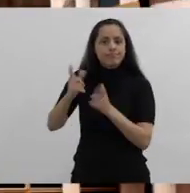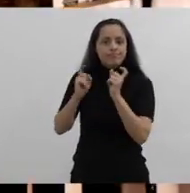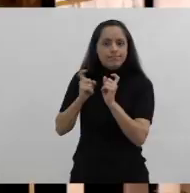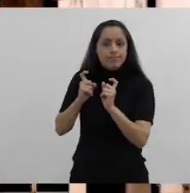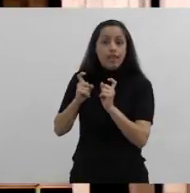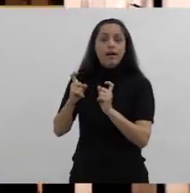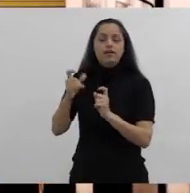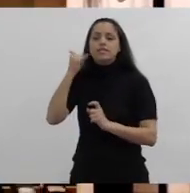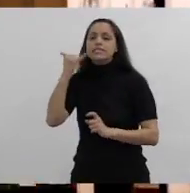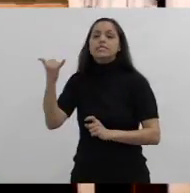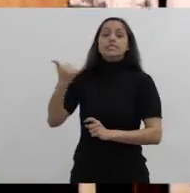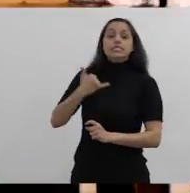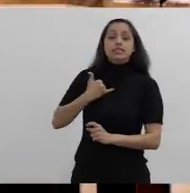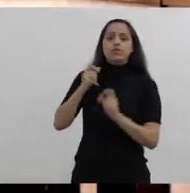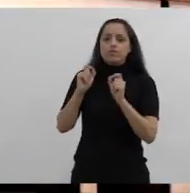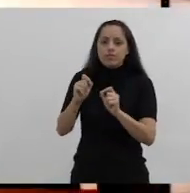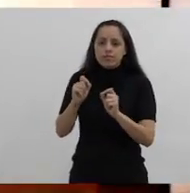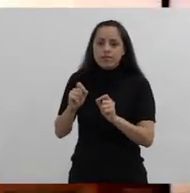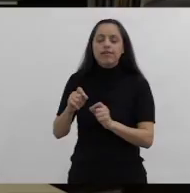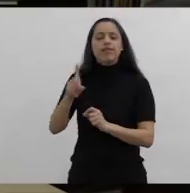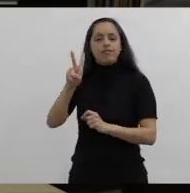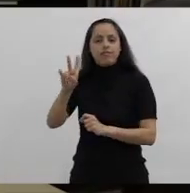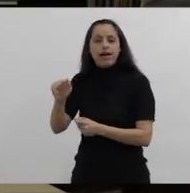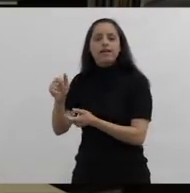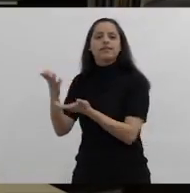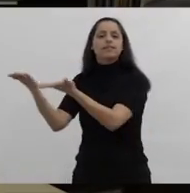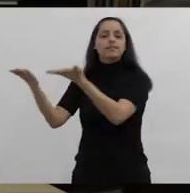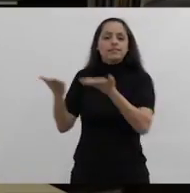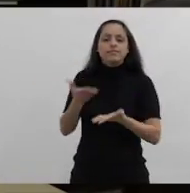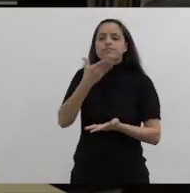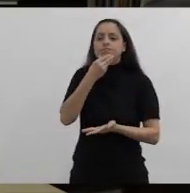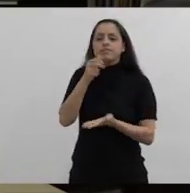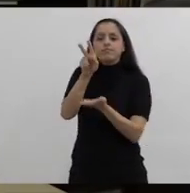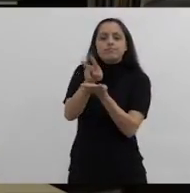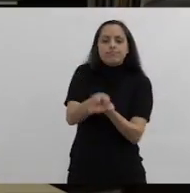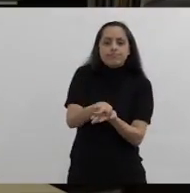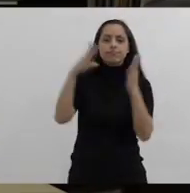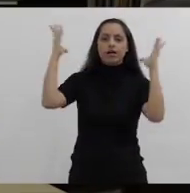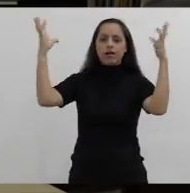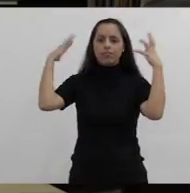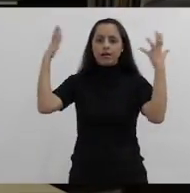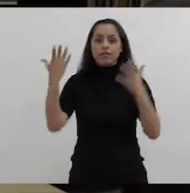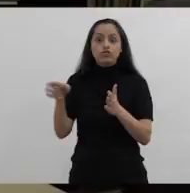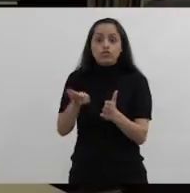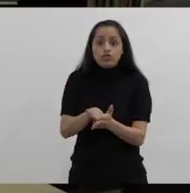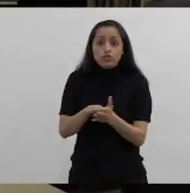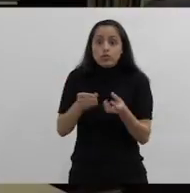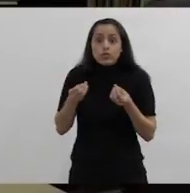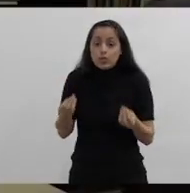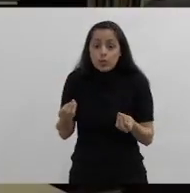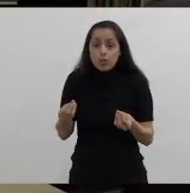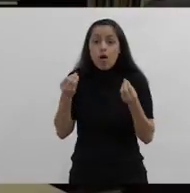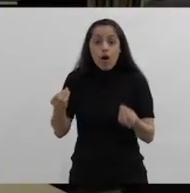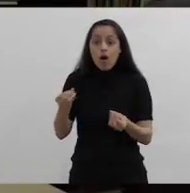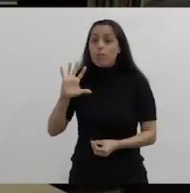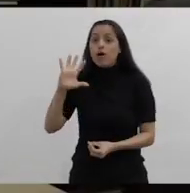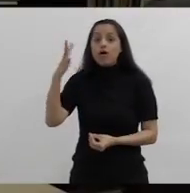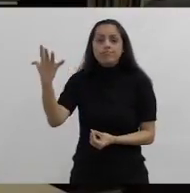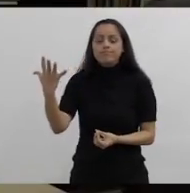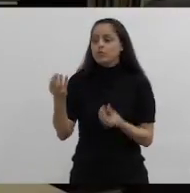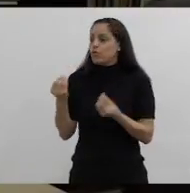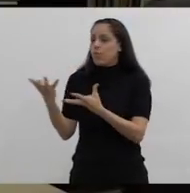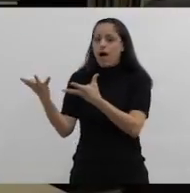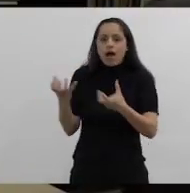me dice: Adriana, me traen un chiquito, pero en ambulancia, está en cama, en camilla. No puede. Digo, Silvana,